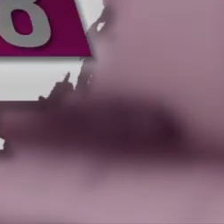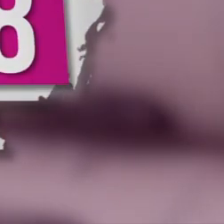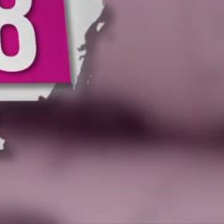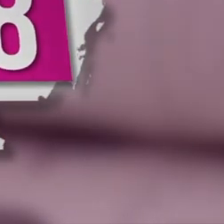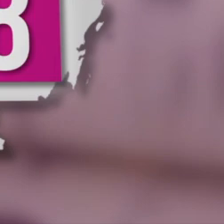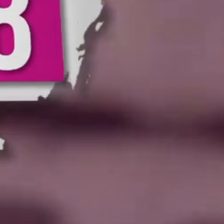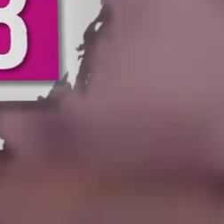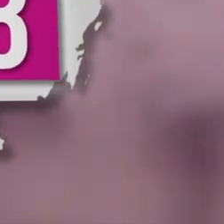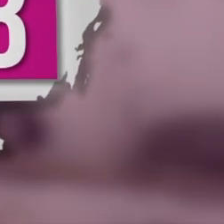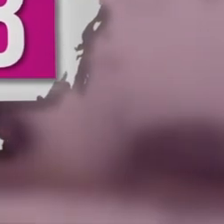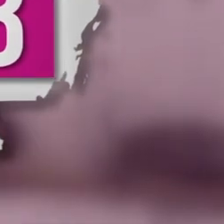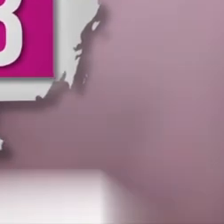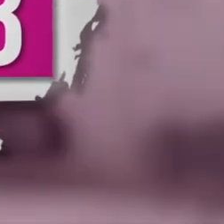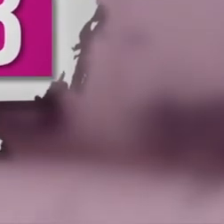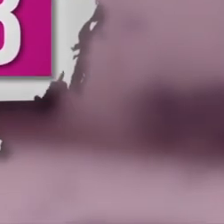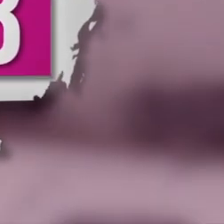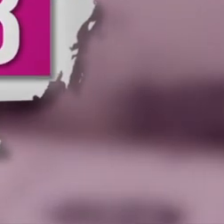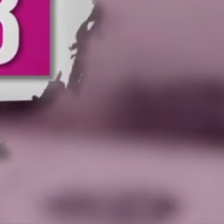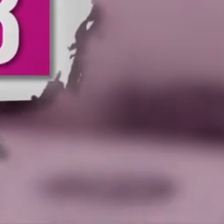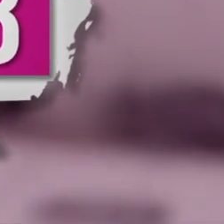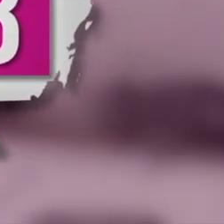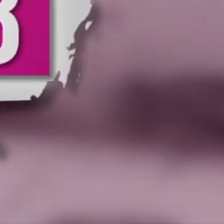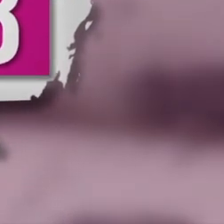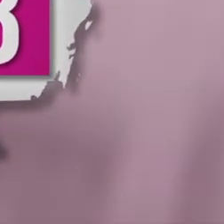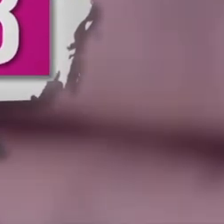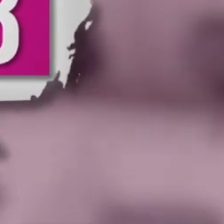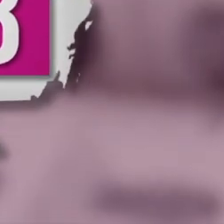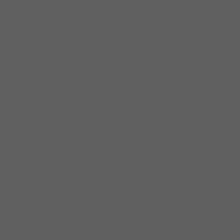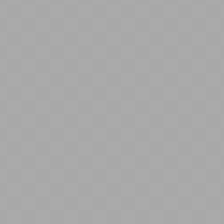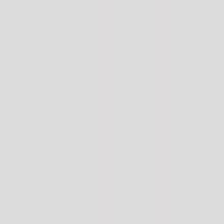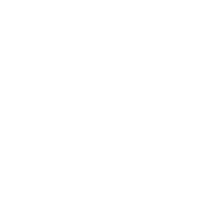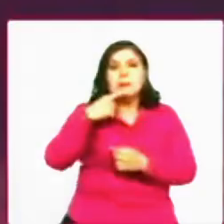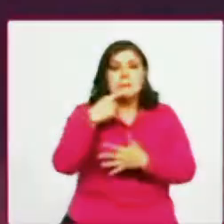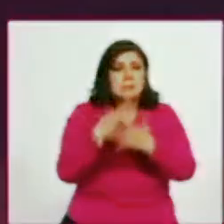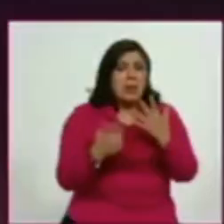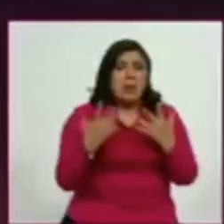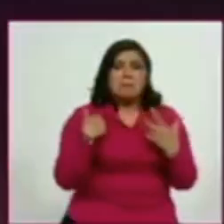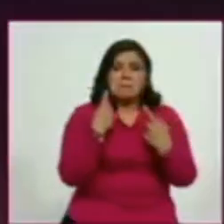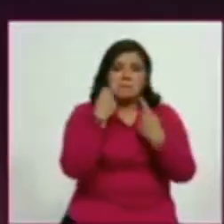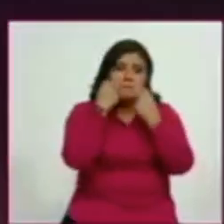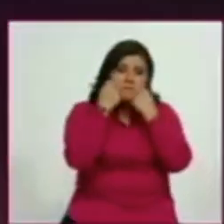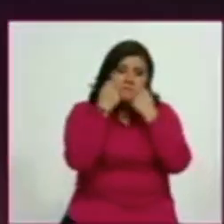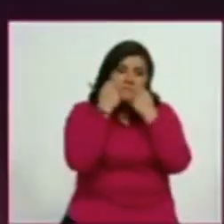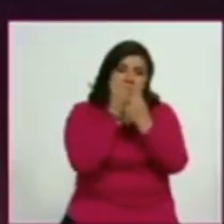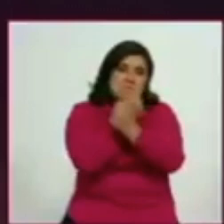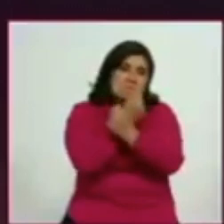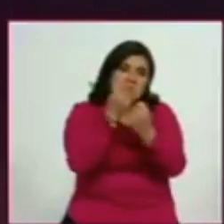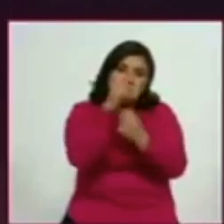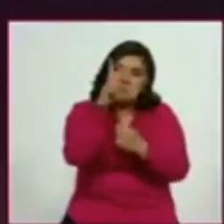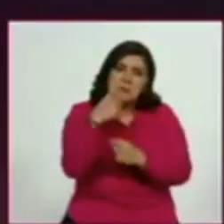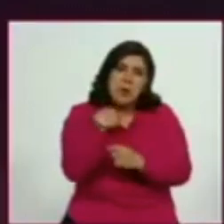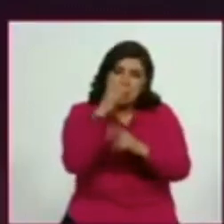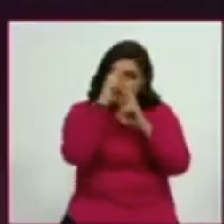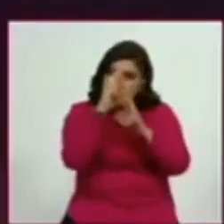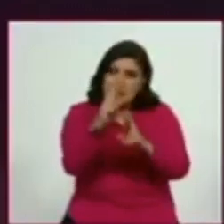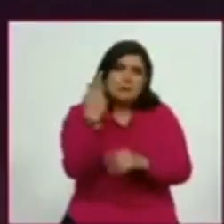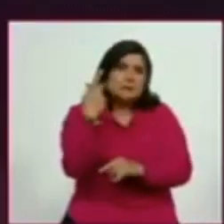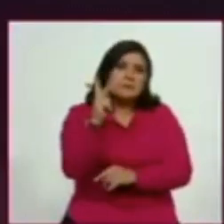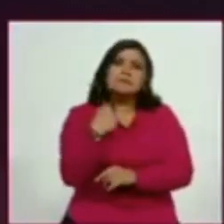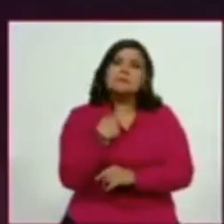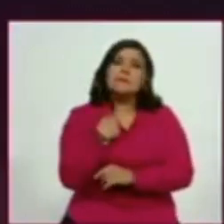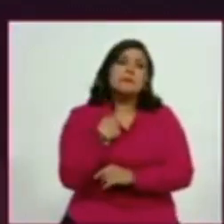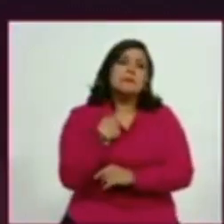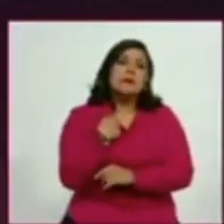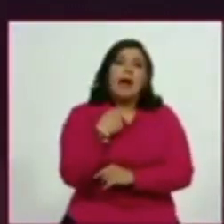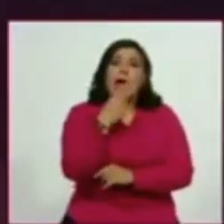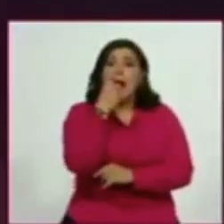Elecciones 2018. Cobertura especial. La candidata de la coalición por la Ciudad de México al